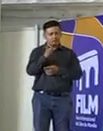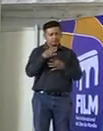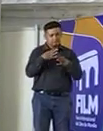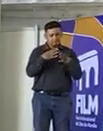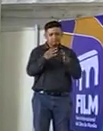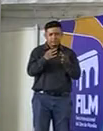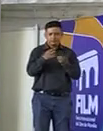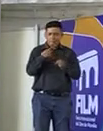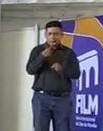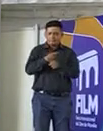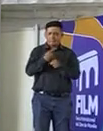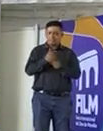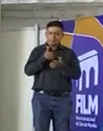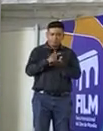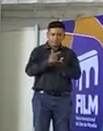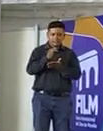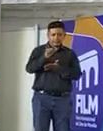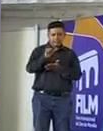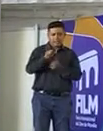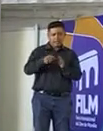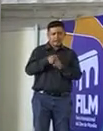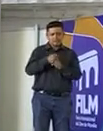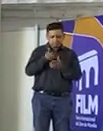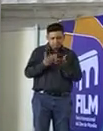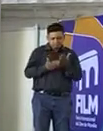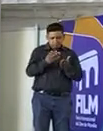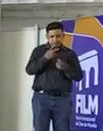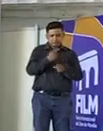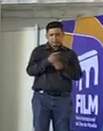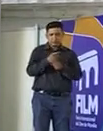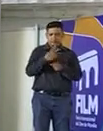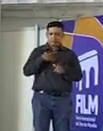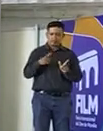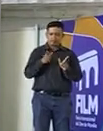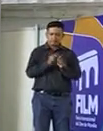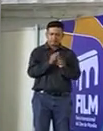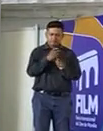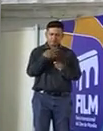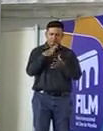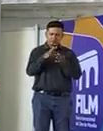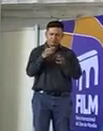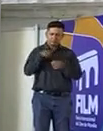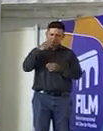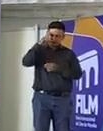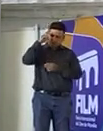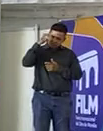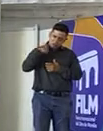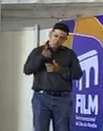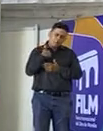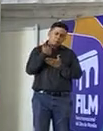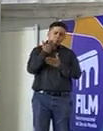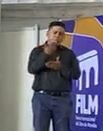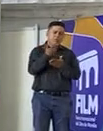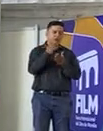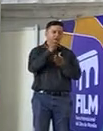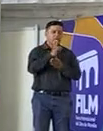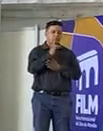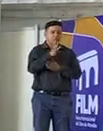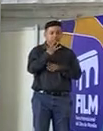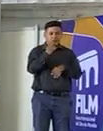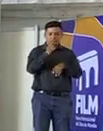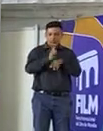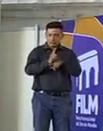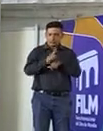como lectora cuando tenía 16 años. Y quiero cerrar mi intervención con un deseo. Yo espero que en estos 9 días